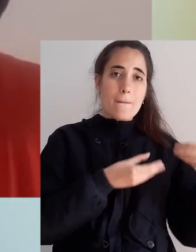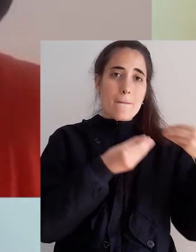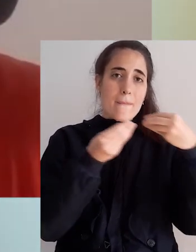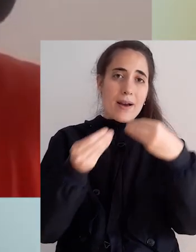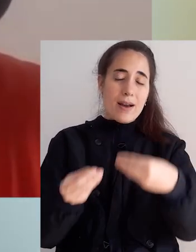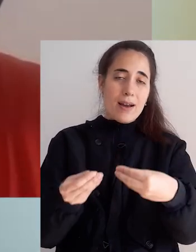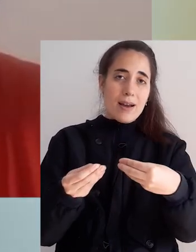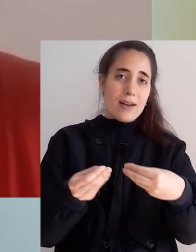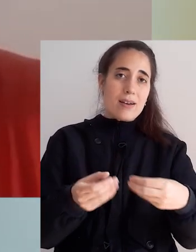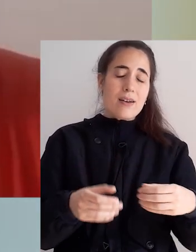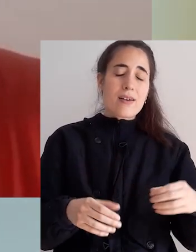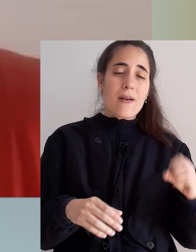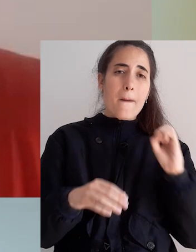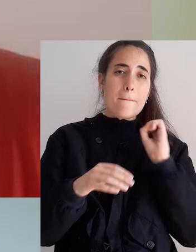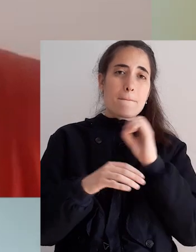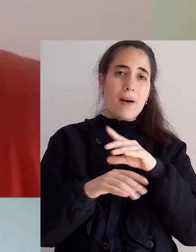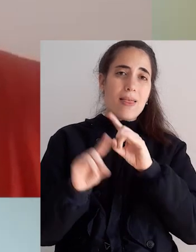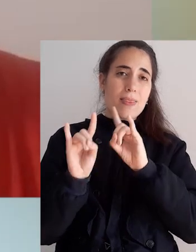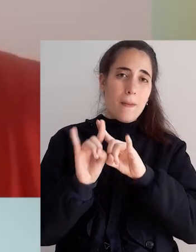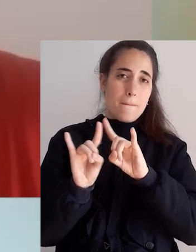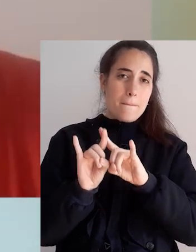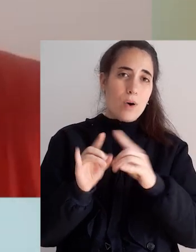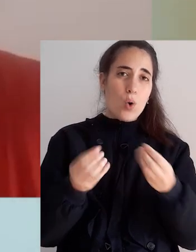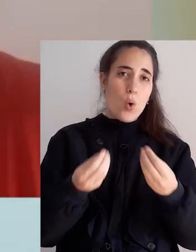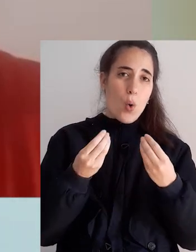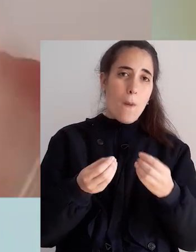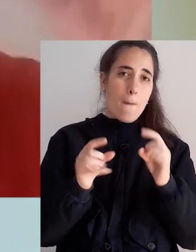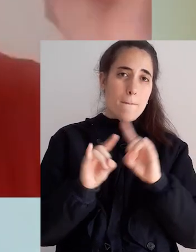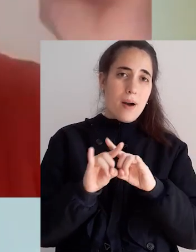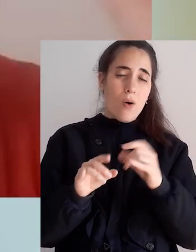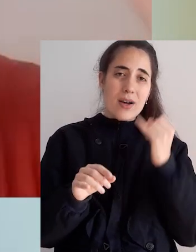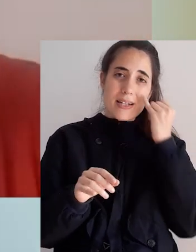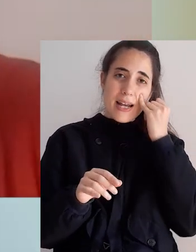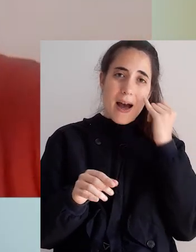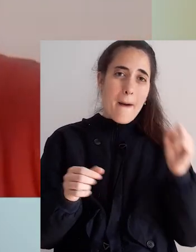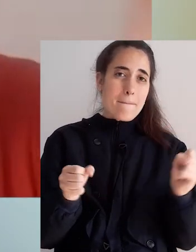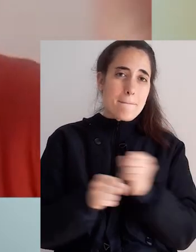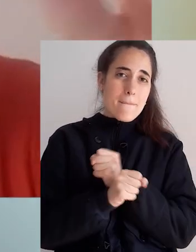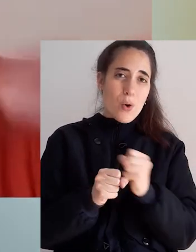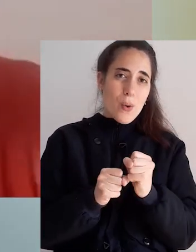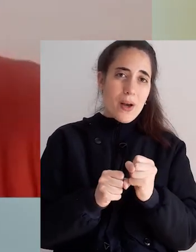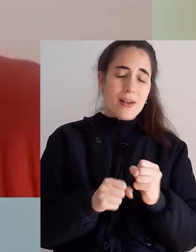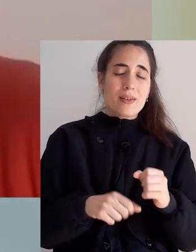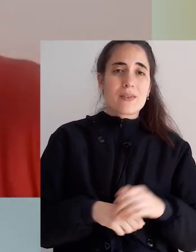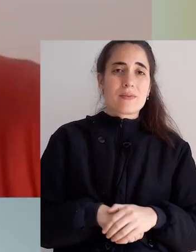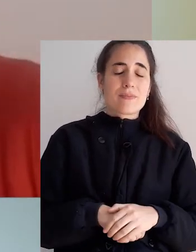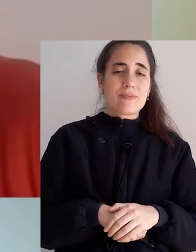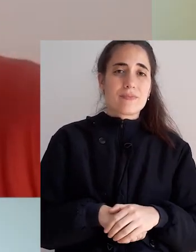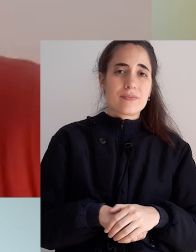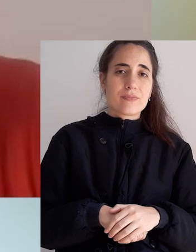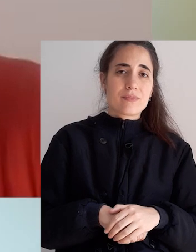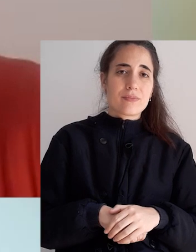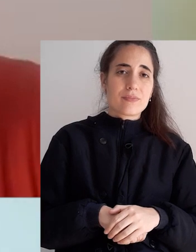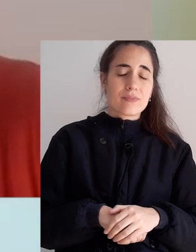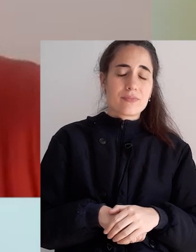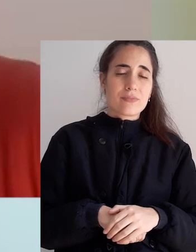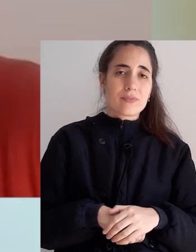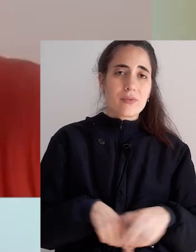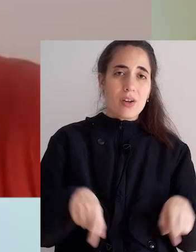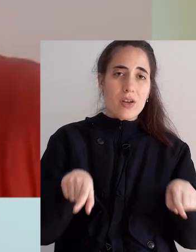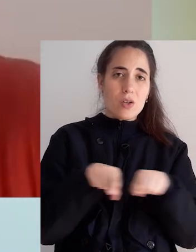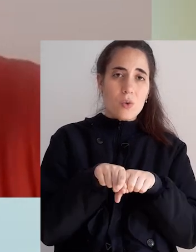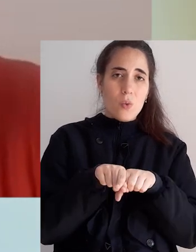Yo digo, quieren que se trate todo. Ustedes saben que en la Cámara, en la Comisión de Discapacidad, hay más